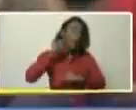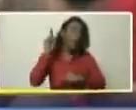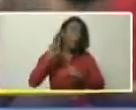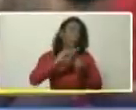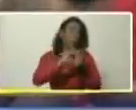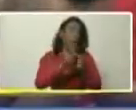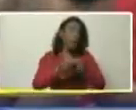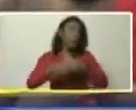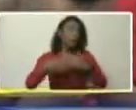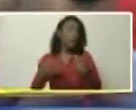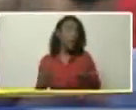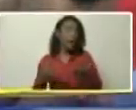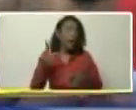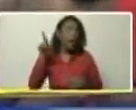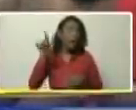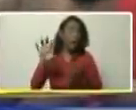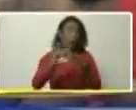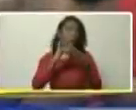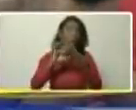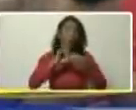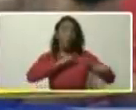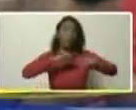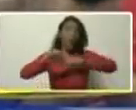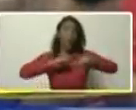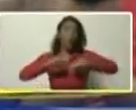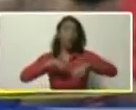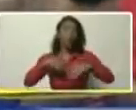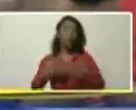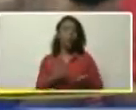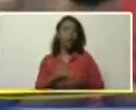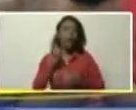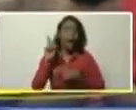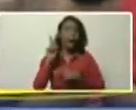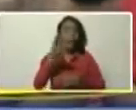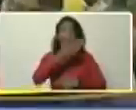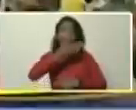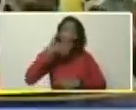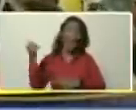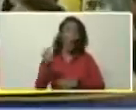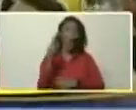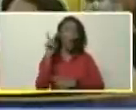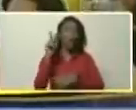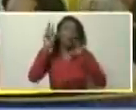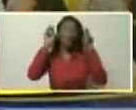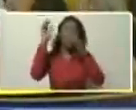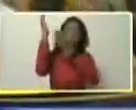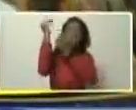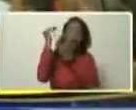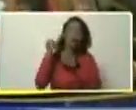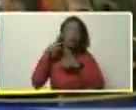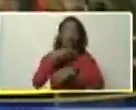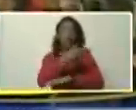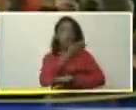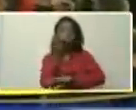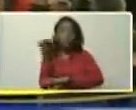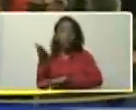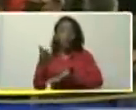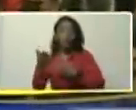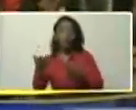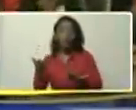cambios, para esa unión, para esa acción, para esa mejoría, para esa nueva esperanza, que ustedes